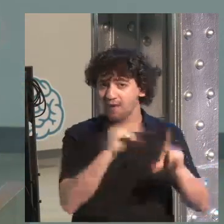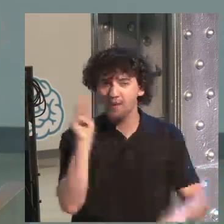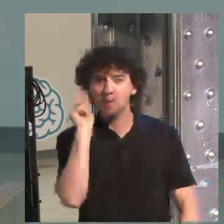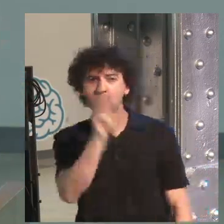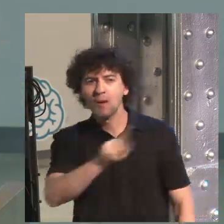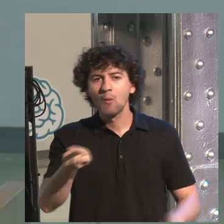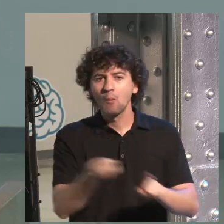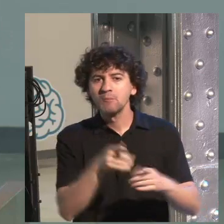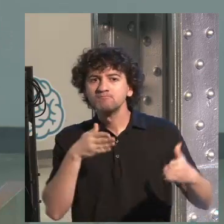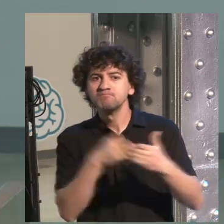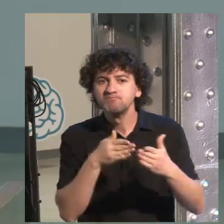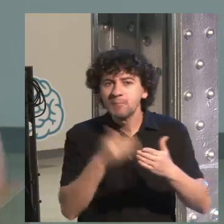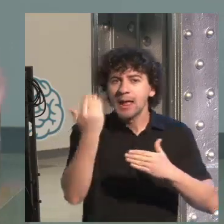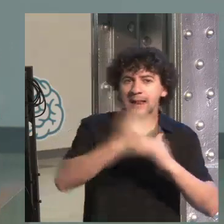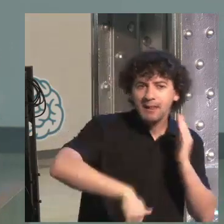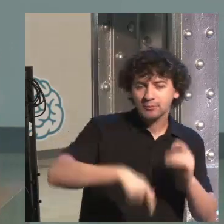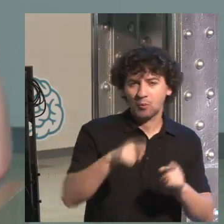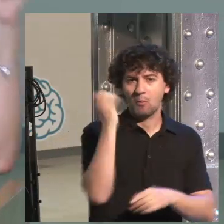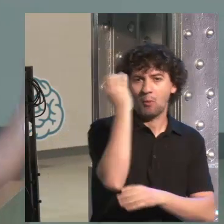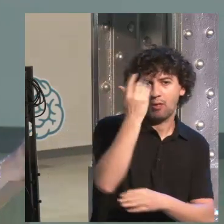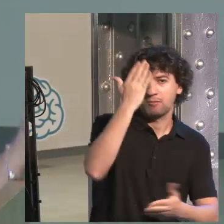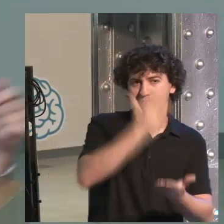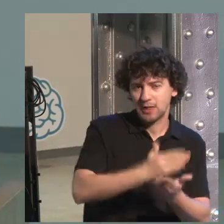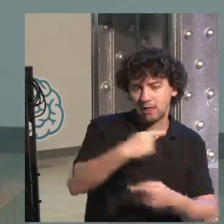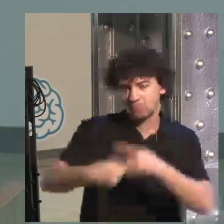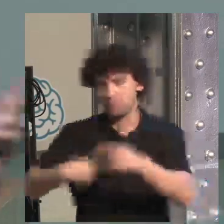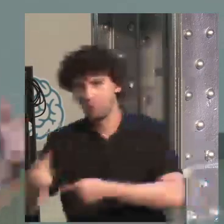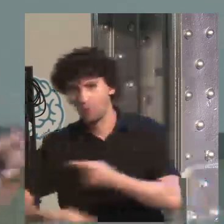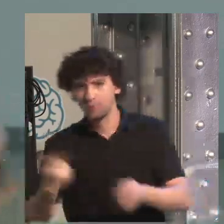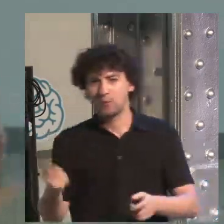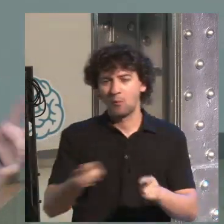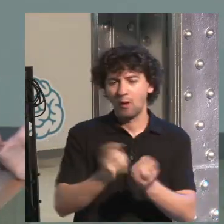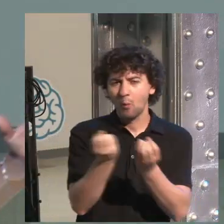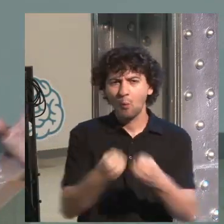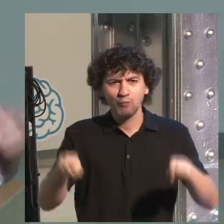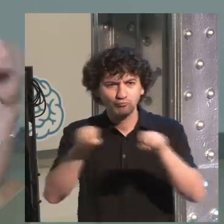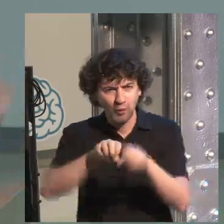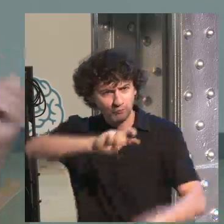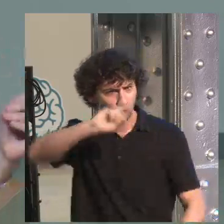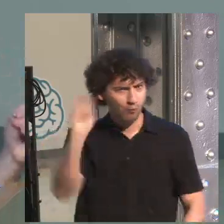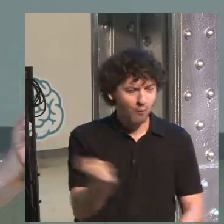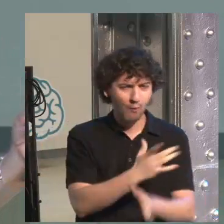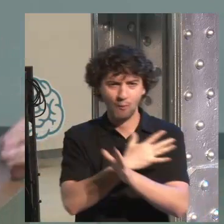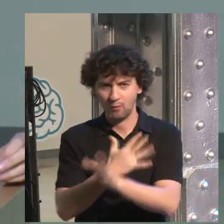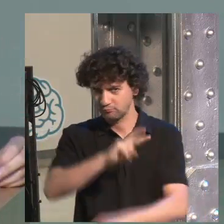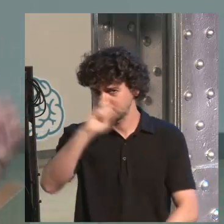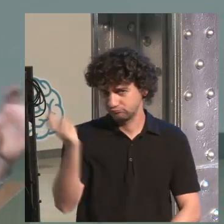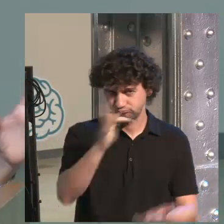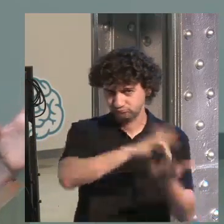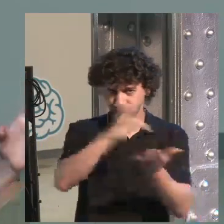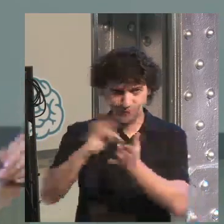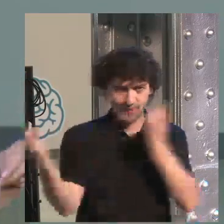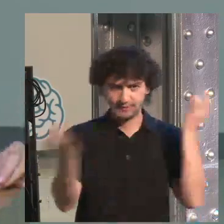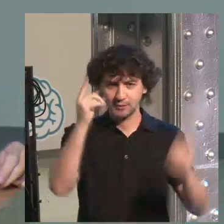nuestros límites, que irán entre una ponencia y otra. Tenemos networking, juegos, en fin, es una jornada apasionante. Pero sobre todo tenemos también a